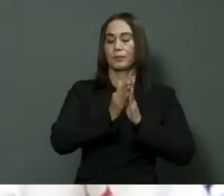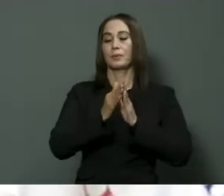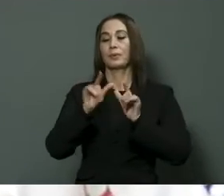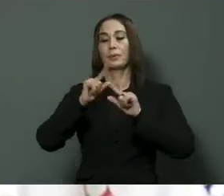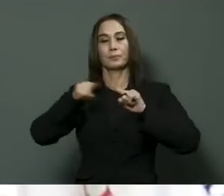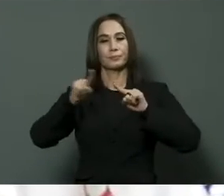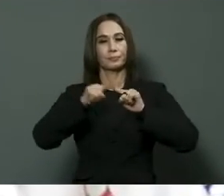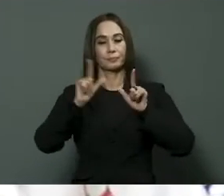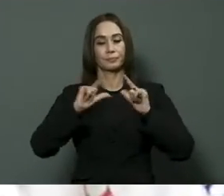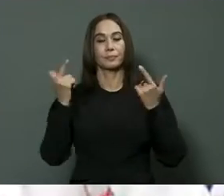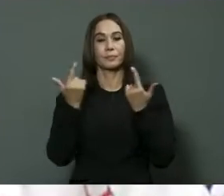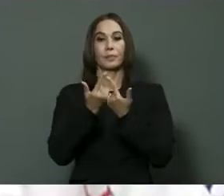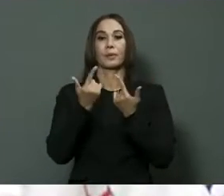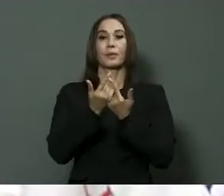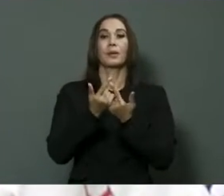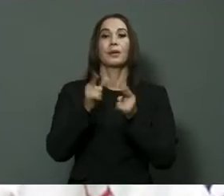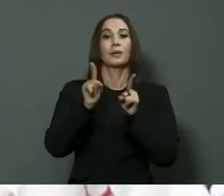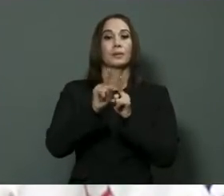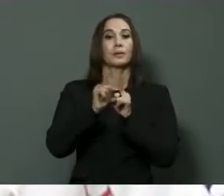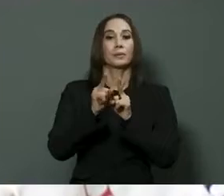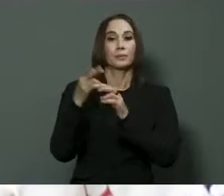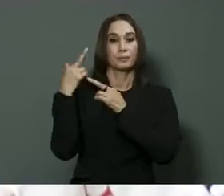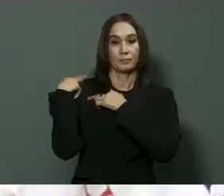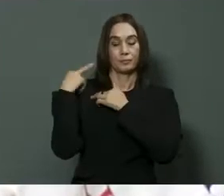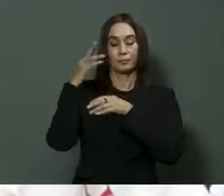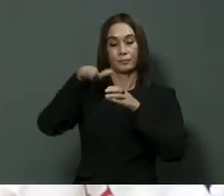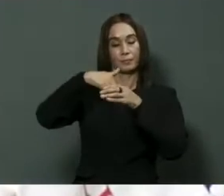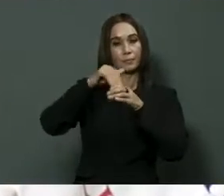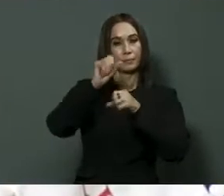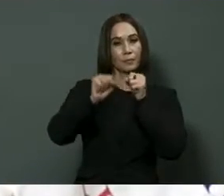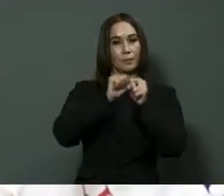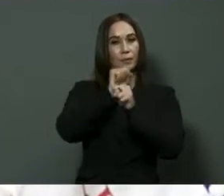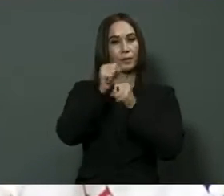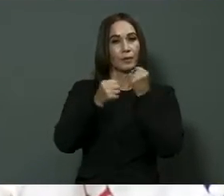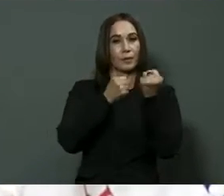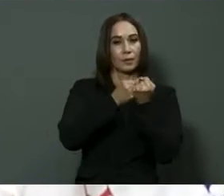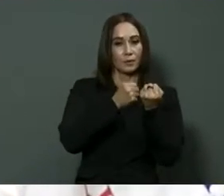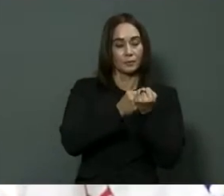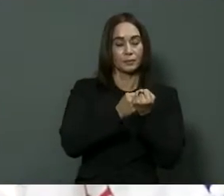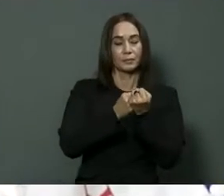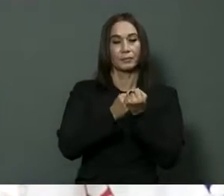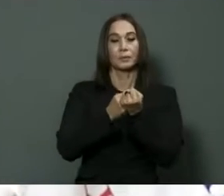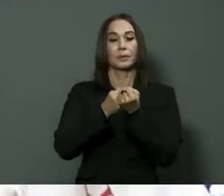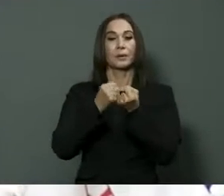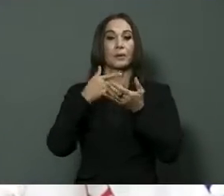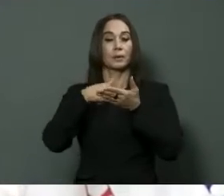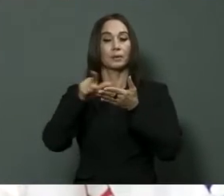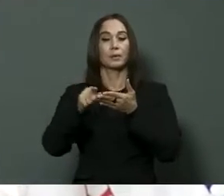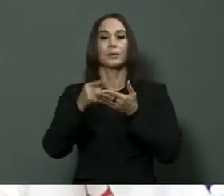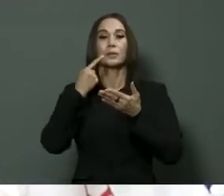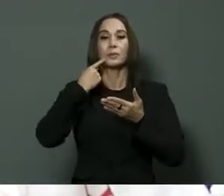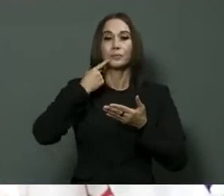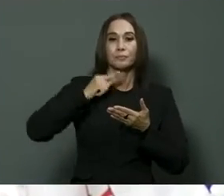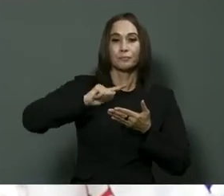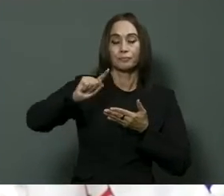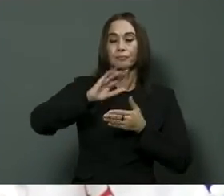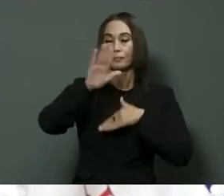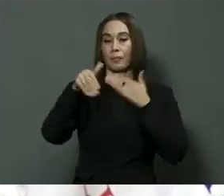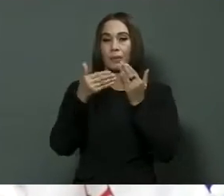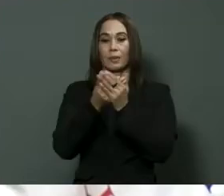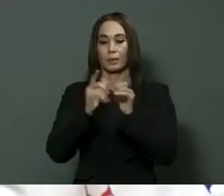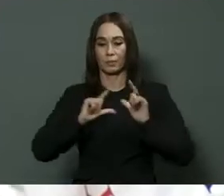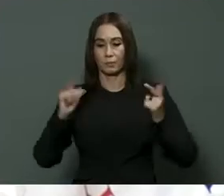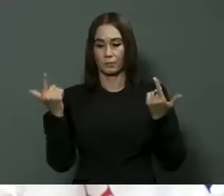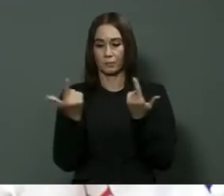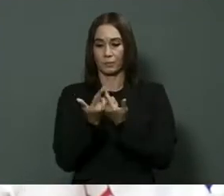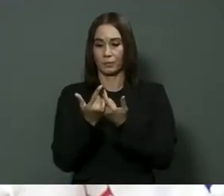diferentes sectores que tuvieron una gran participación en el mismo, a través de su denuncia y opciones de lo que